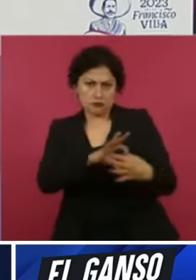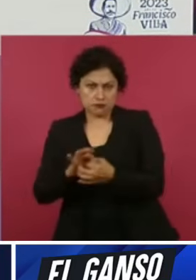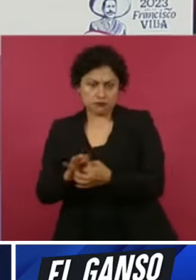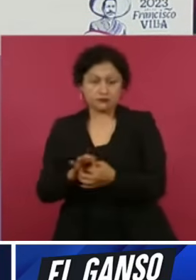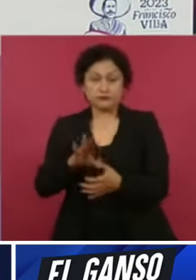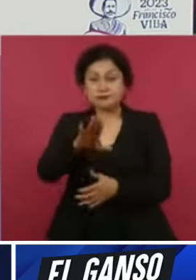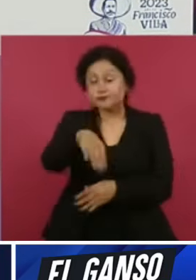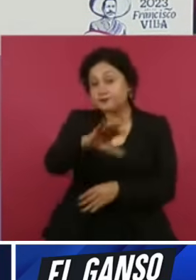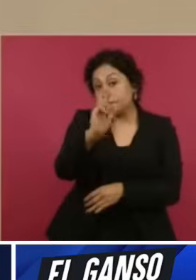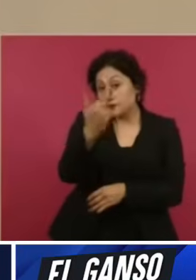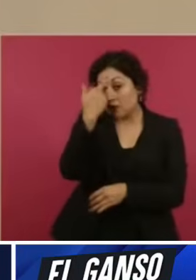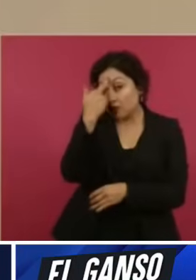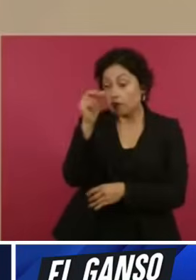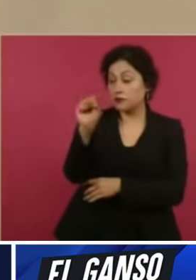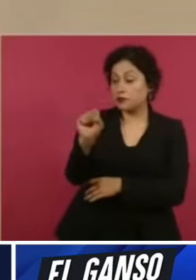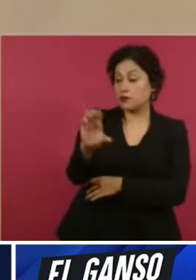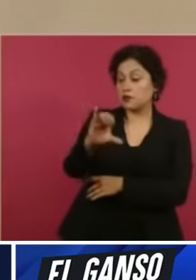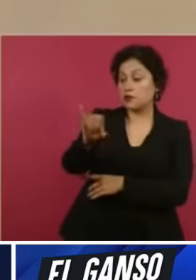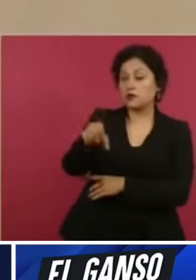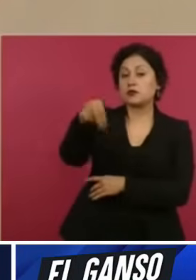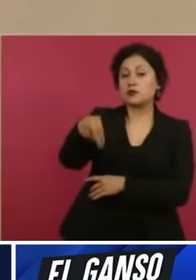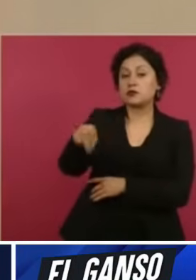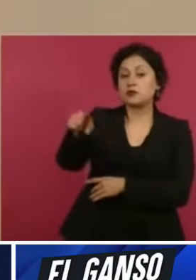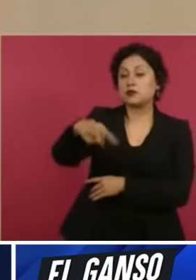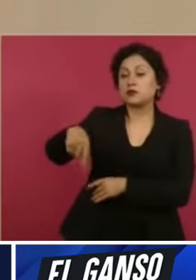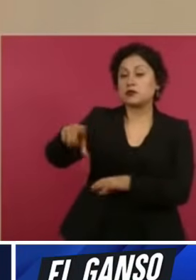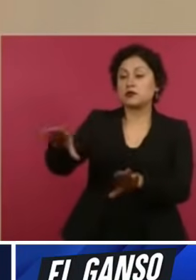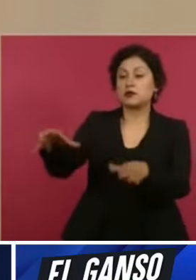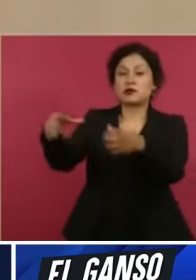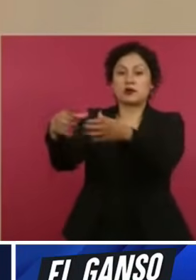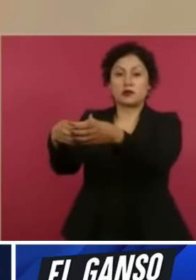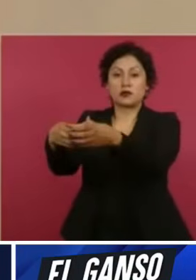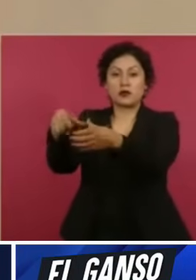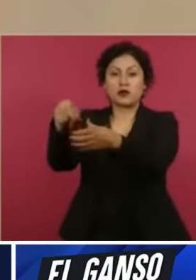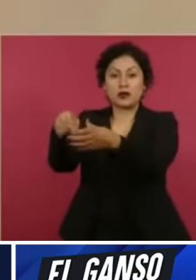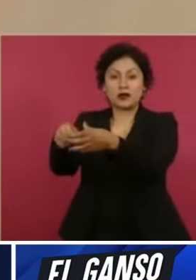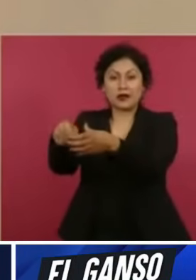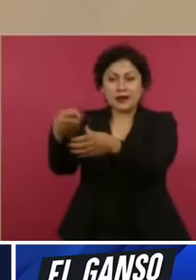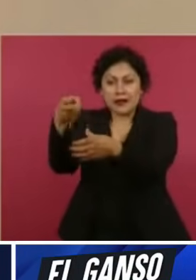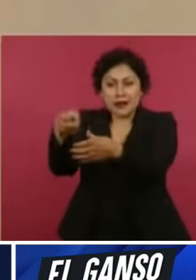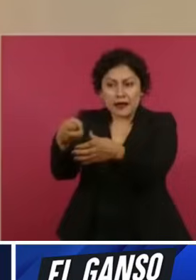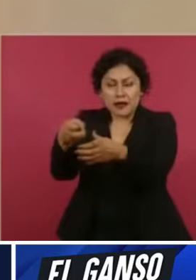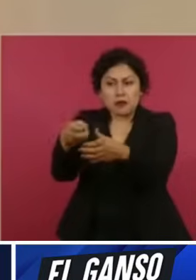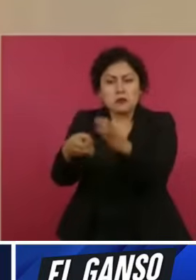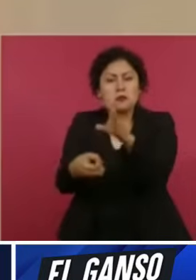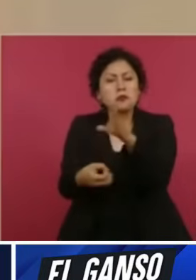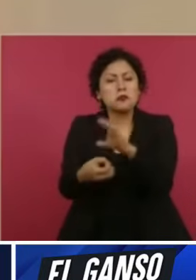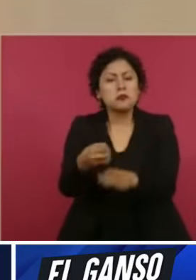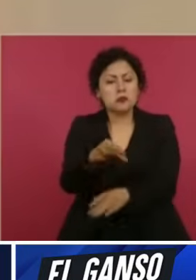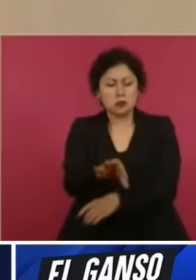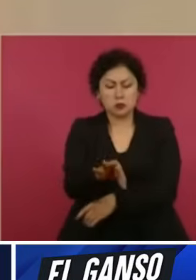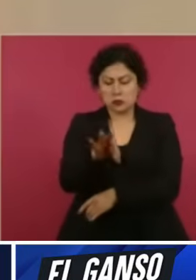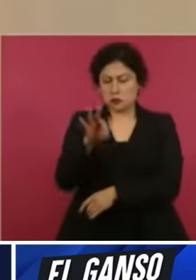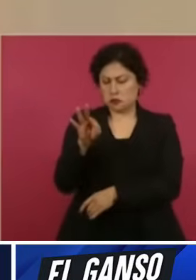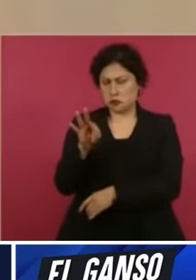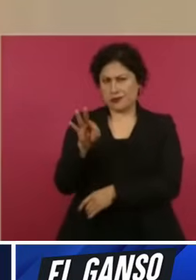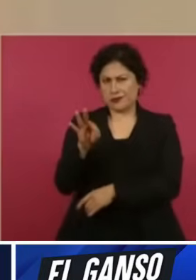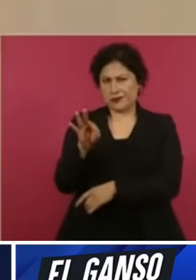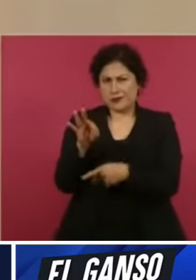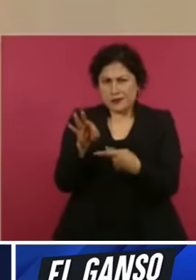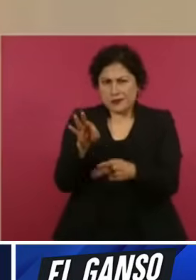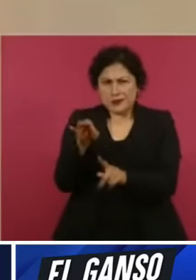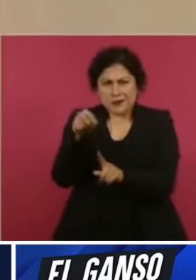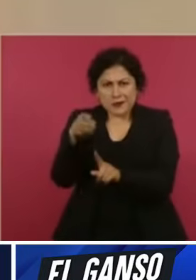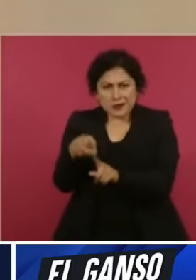que la suprema corte de justicia desempolva la controversia que ya llevaba un año 10 meses sin